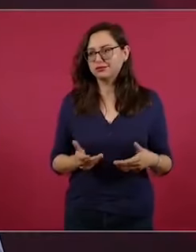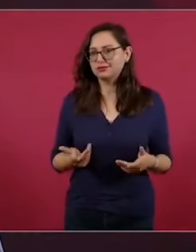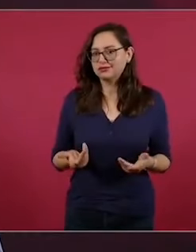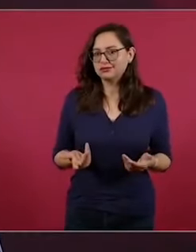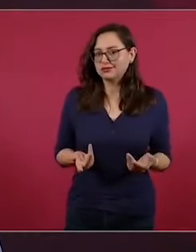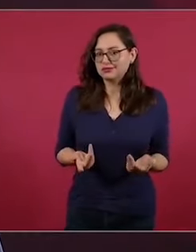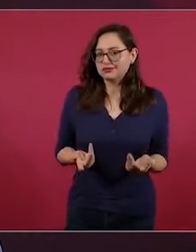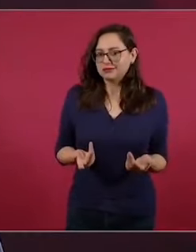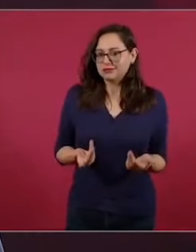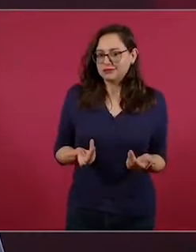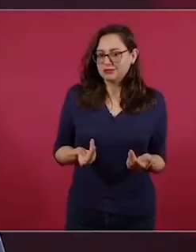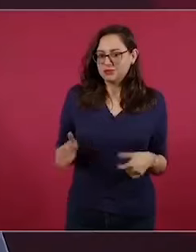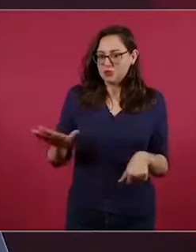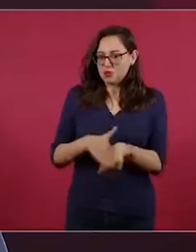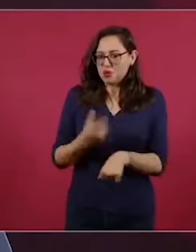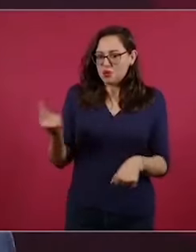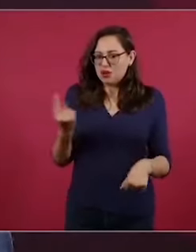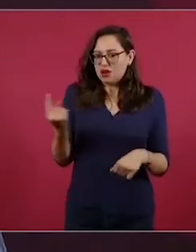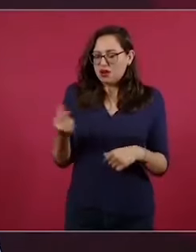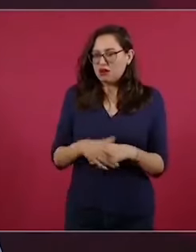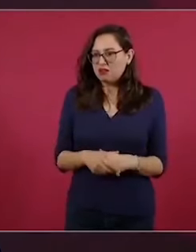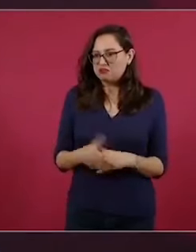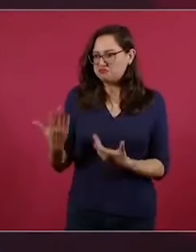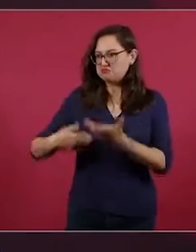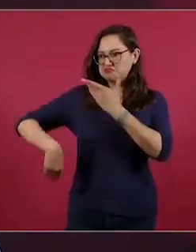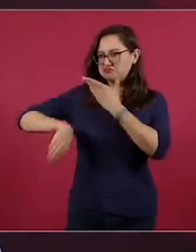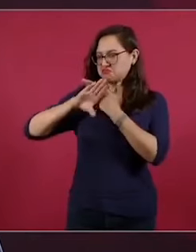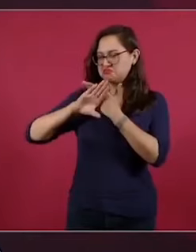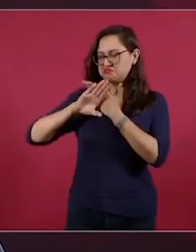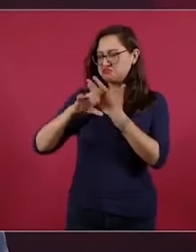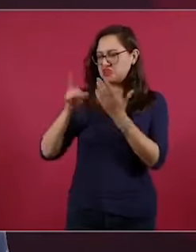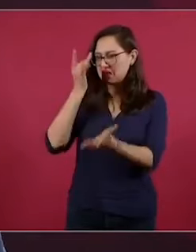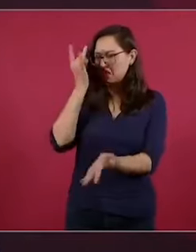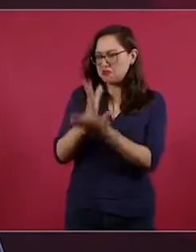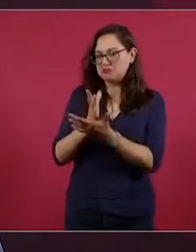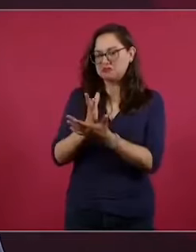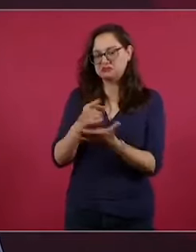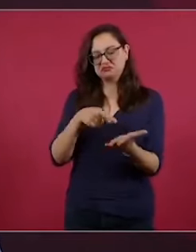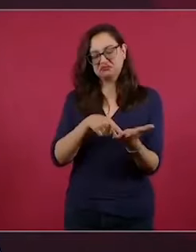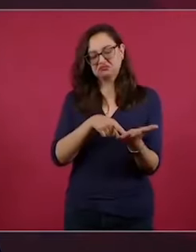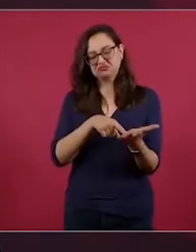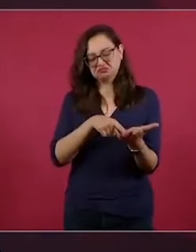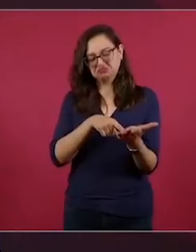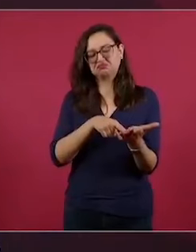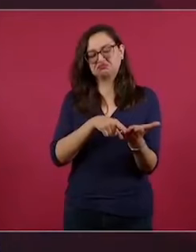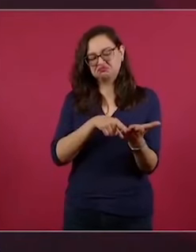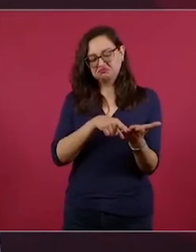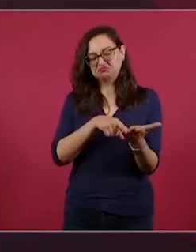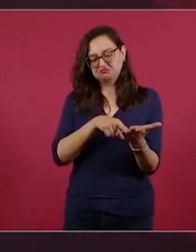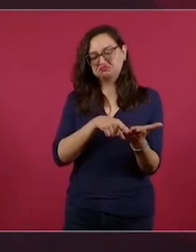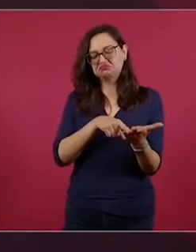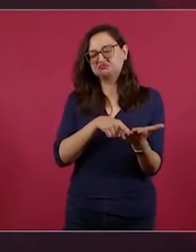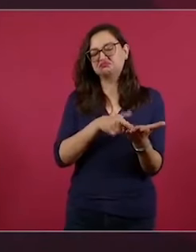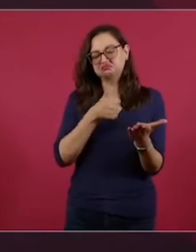negar solo por la carga ideológica y no me va a importar el